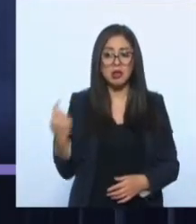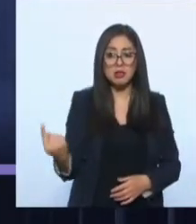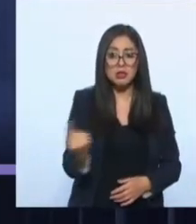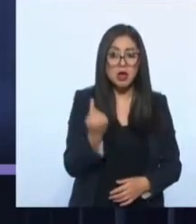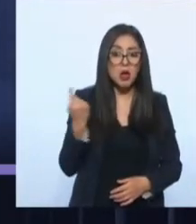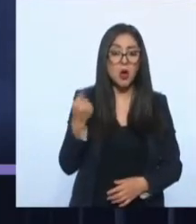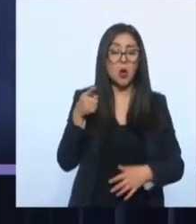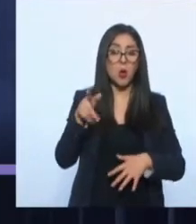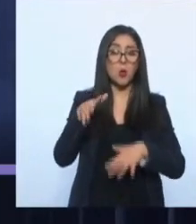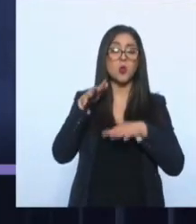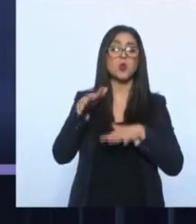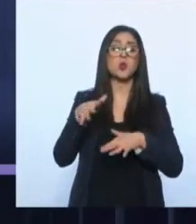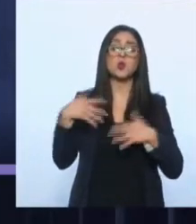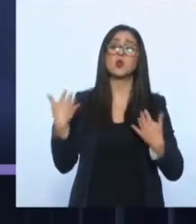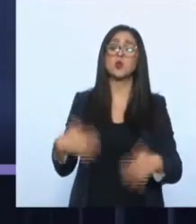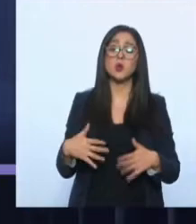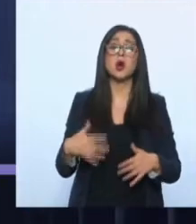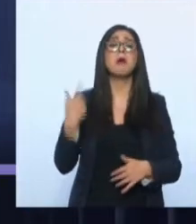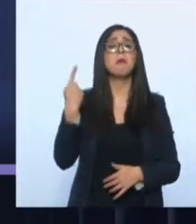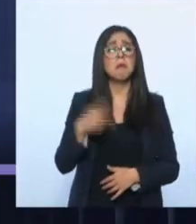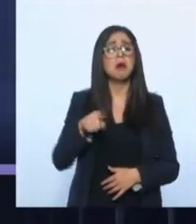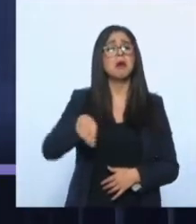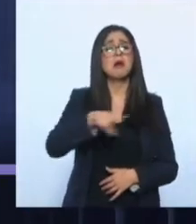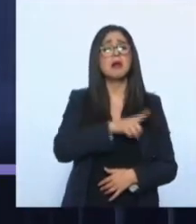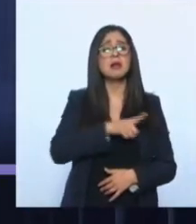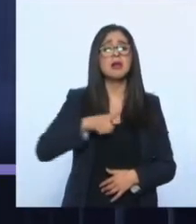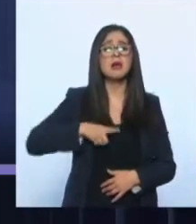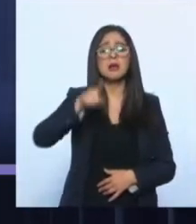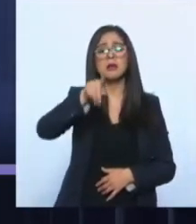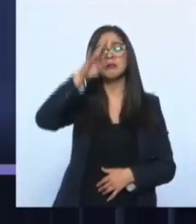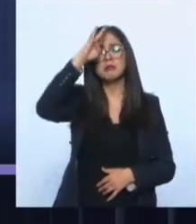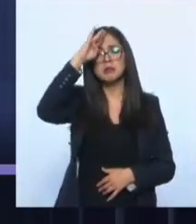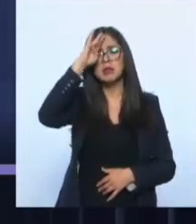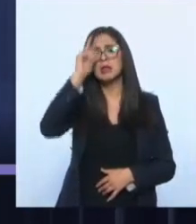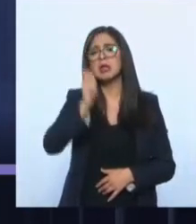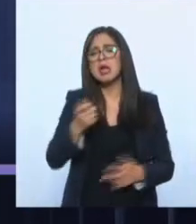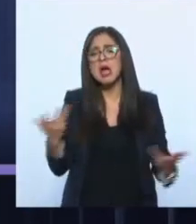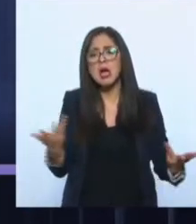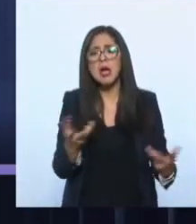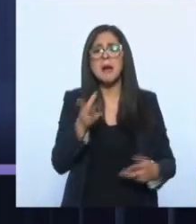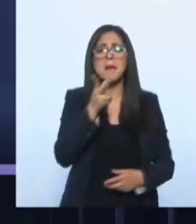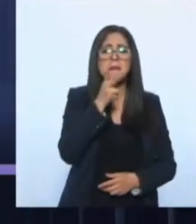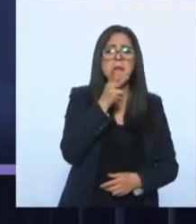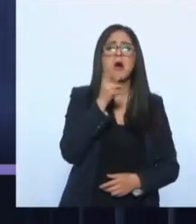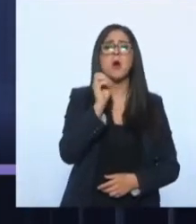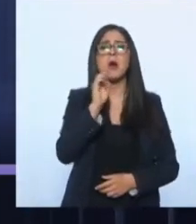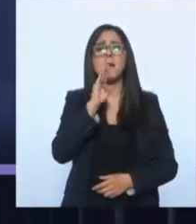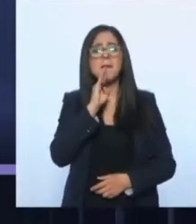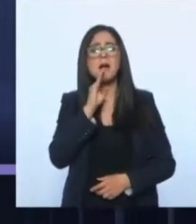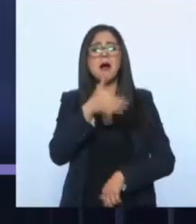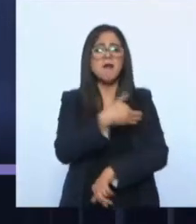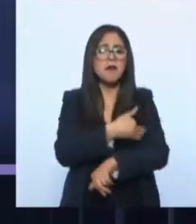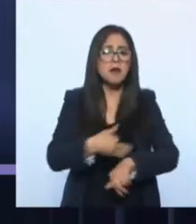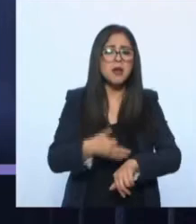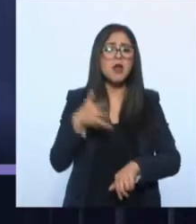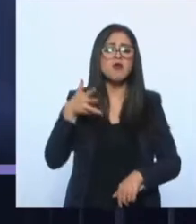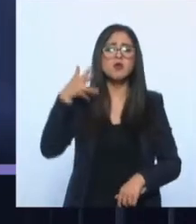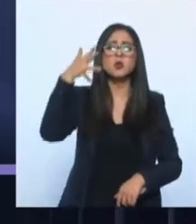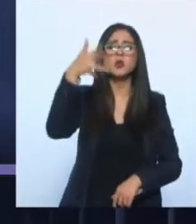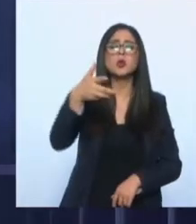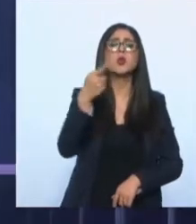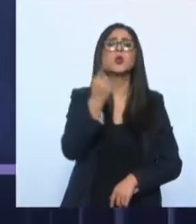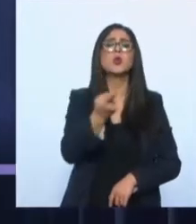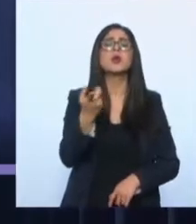Dirías, mira, pero sí es verdad, hay que pensar, evidentemente, como padres y madres de familia, qué hacer. Qué importante